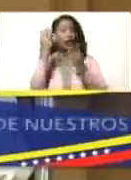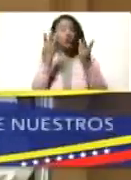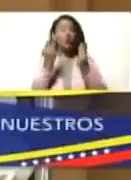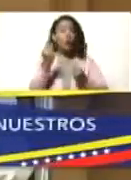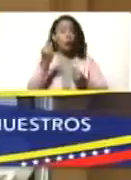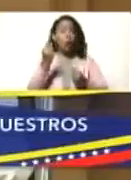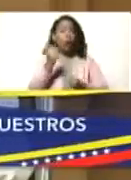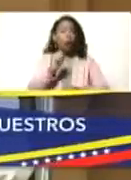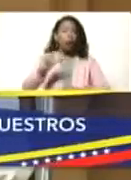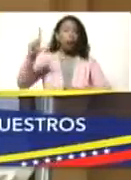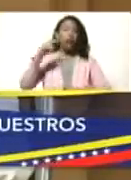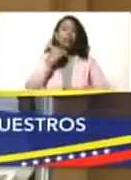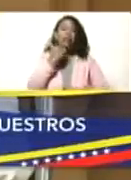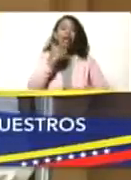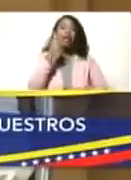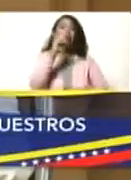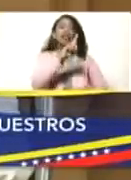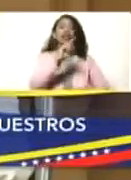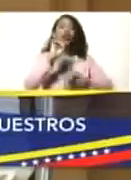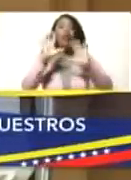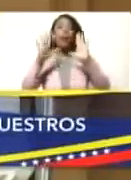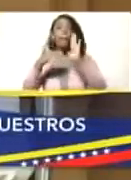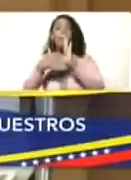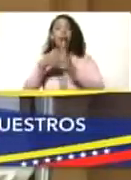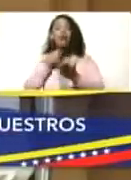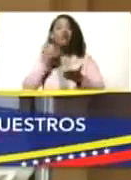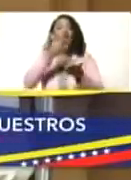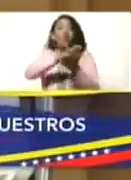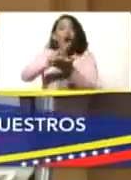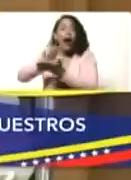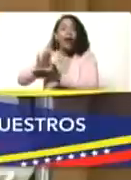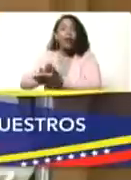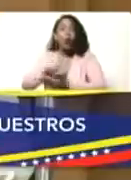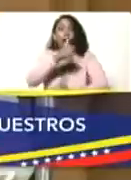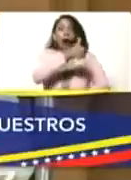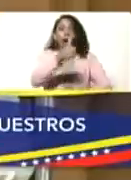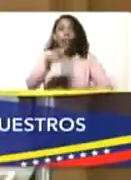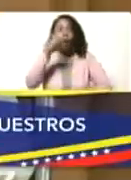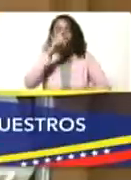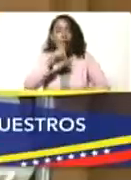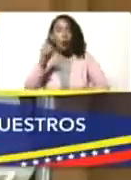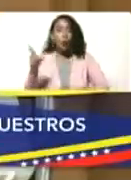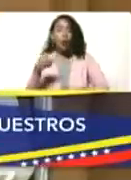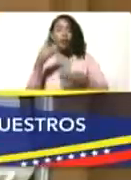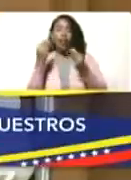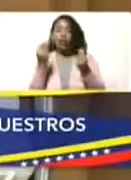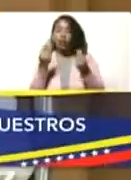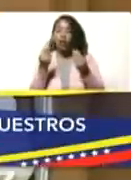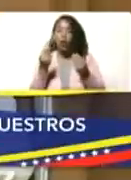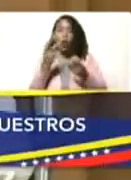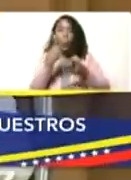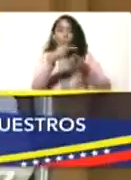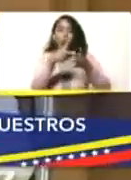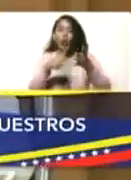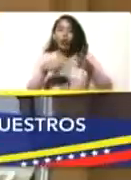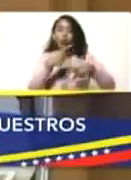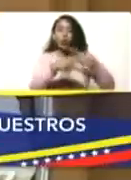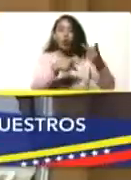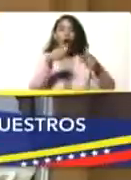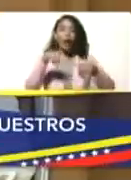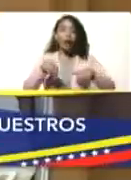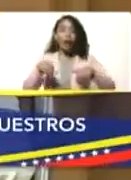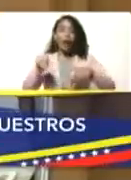casi 110 mil muertos por año por una sustancia que ni siquiera se produce en ningún rincón de